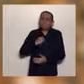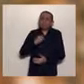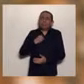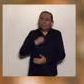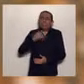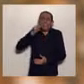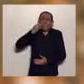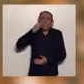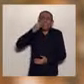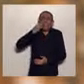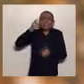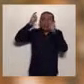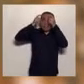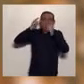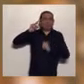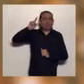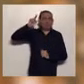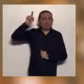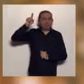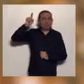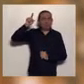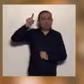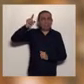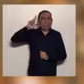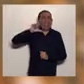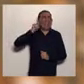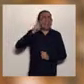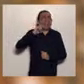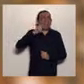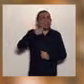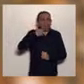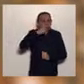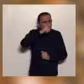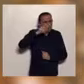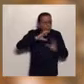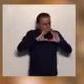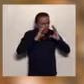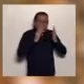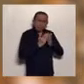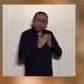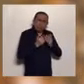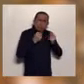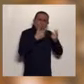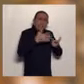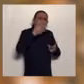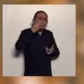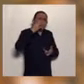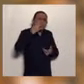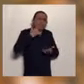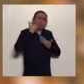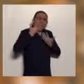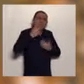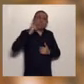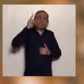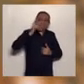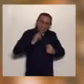sean testigos de tu reino, laicos que en medio del mundo den testimonio de ti con